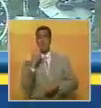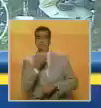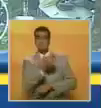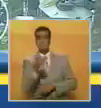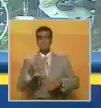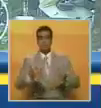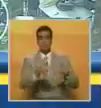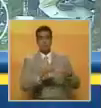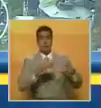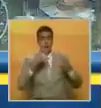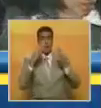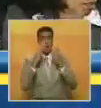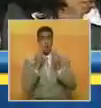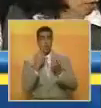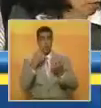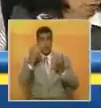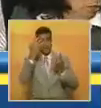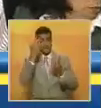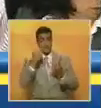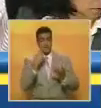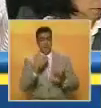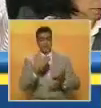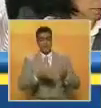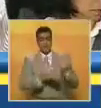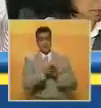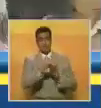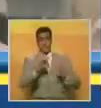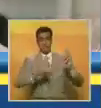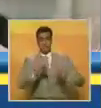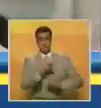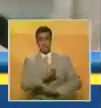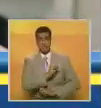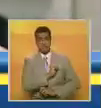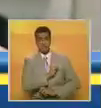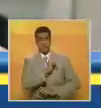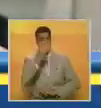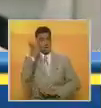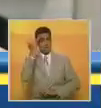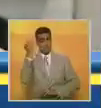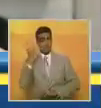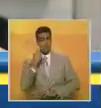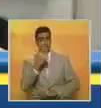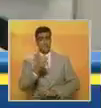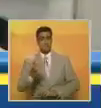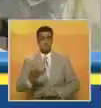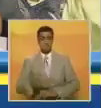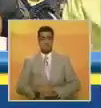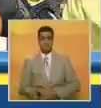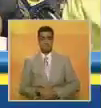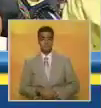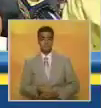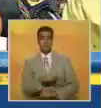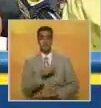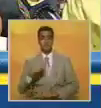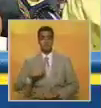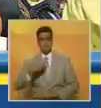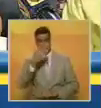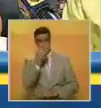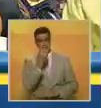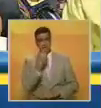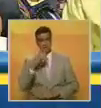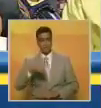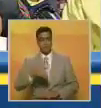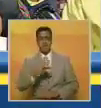Señalan que los expertos que adelantan la investigación quieren subestimar la inteligencia de las víctimas. Nosotros lamentamos en